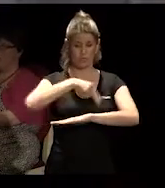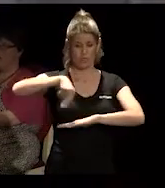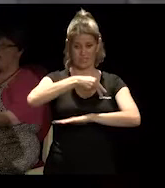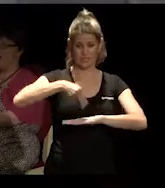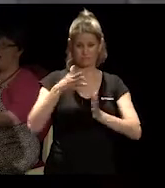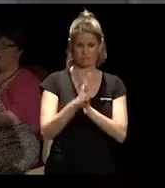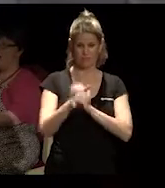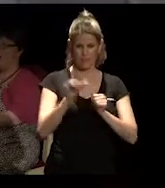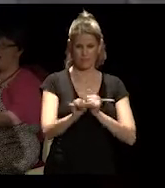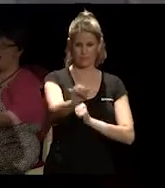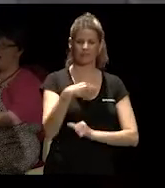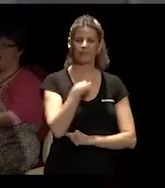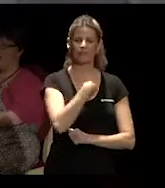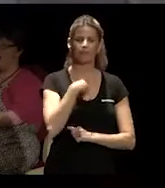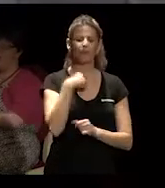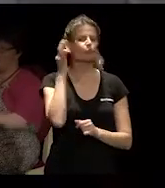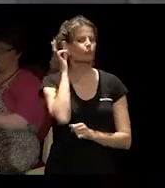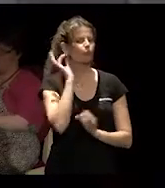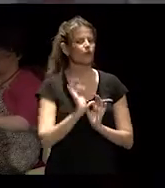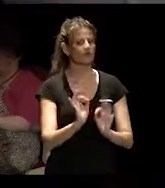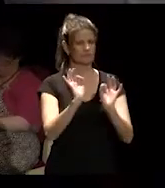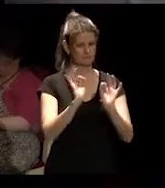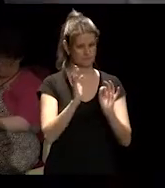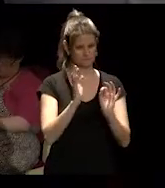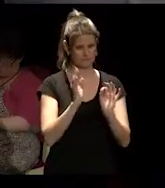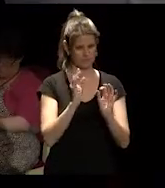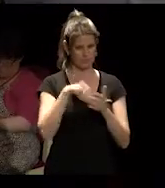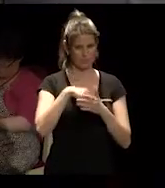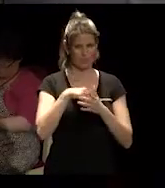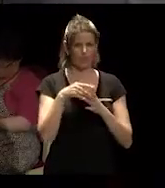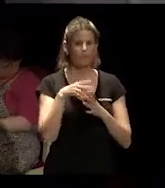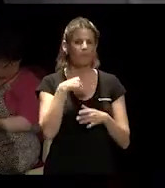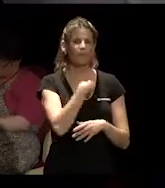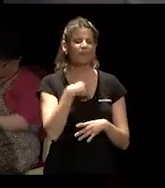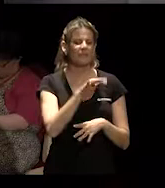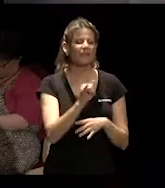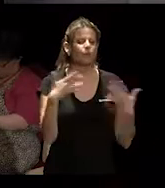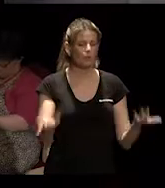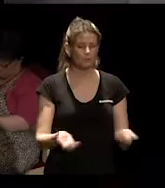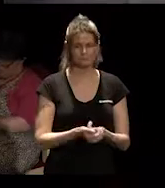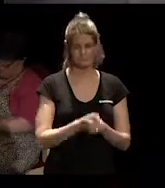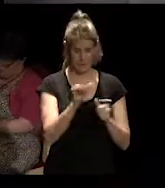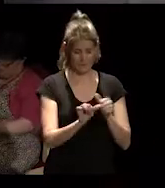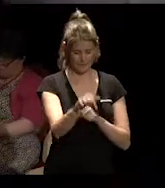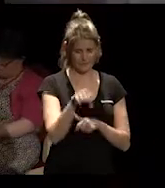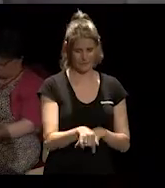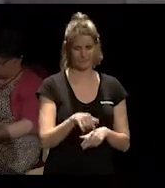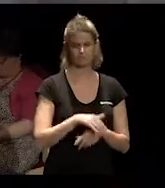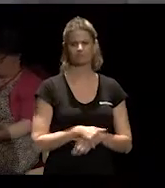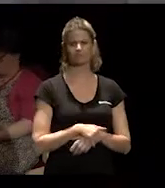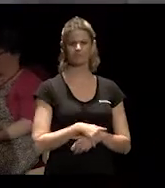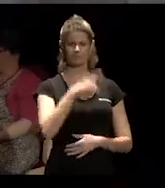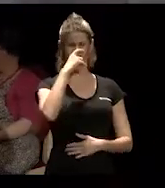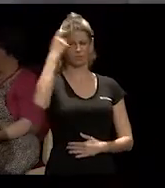del papel de la mujer, el papel que tiene, ¿no? Y bueno, como el año pasado ya hubo un